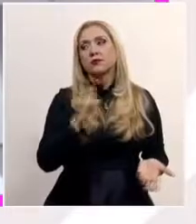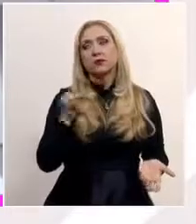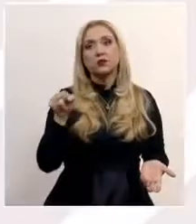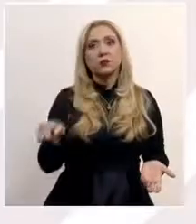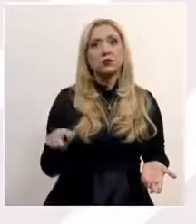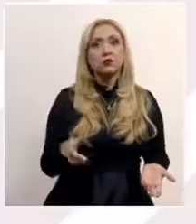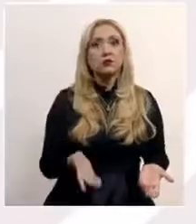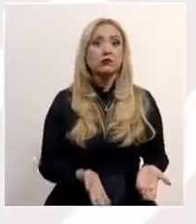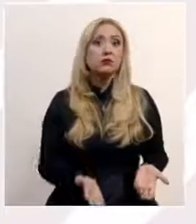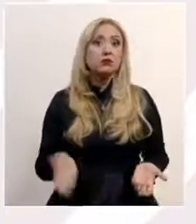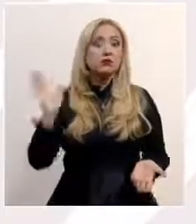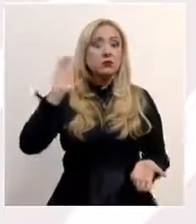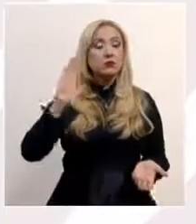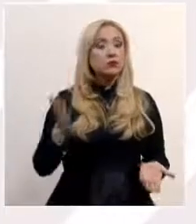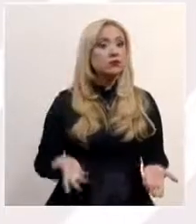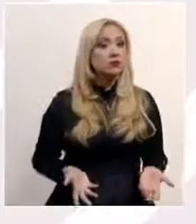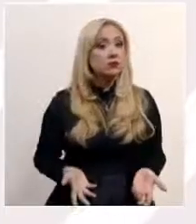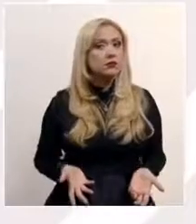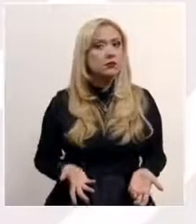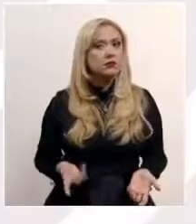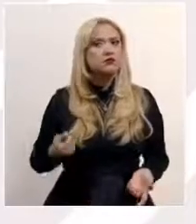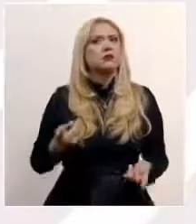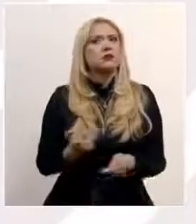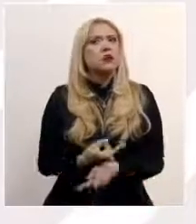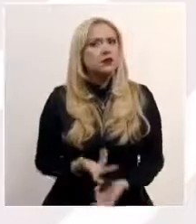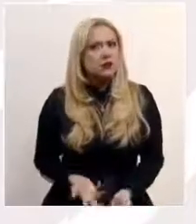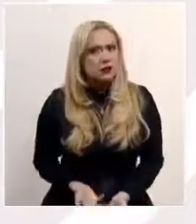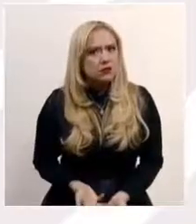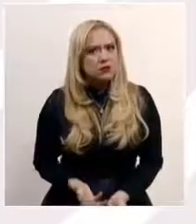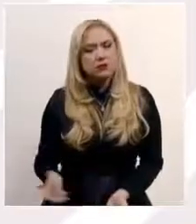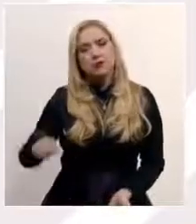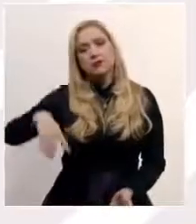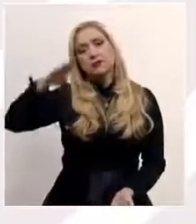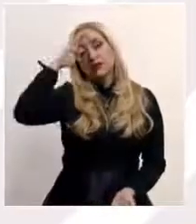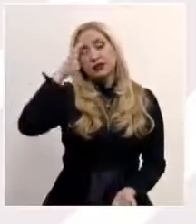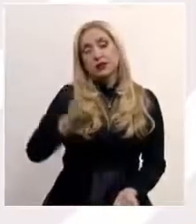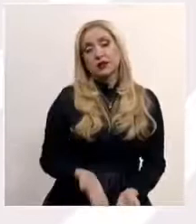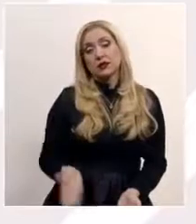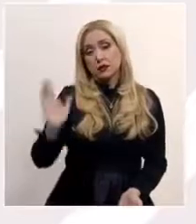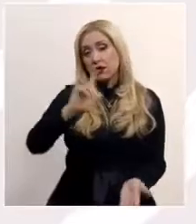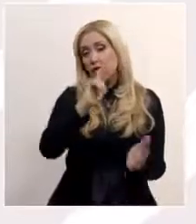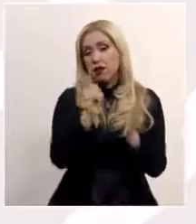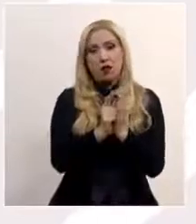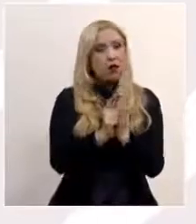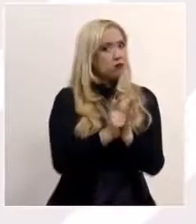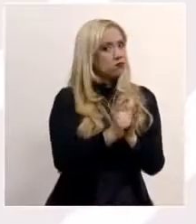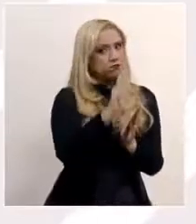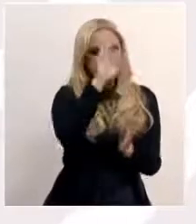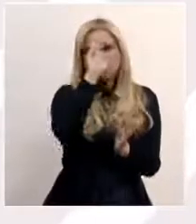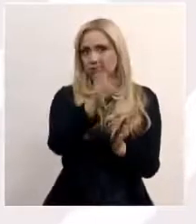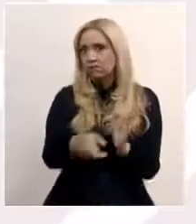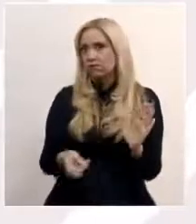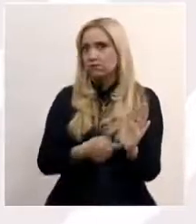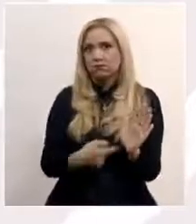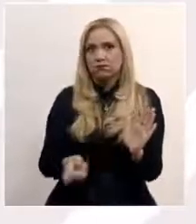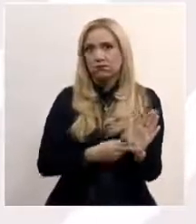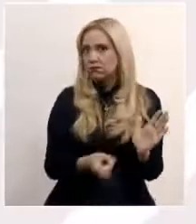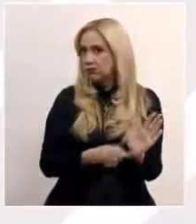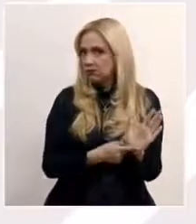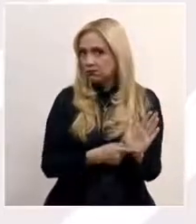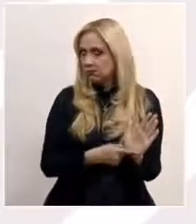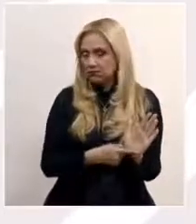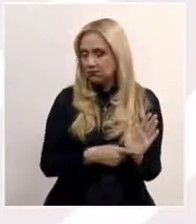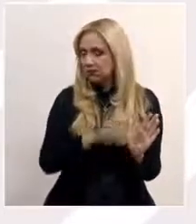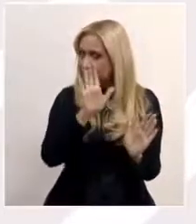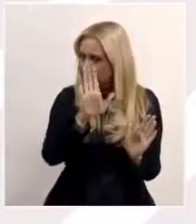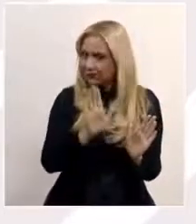el despido. O sea, no solo, o sea, no solo vemos que el despido es ilegal, ¿no? O sea, es ilegal despedir, pero ni